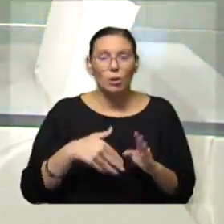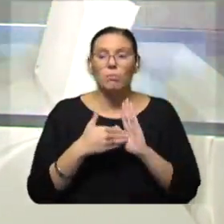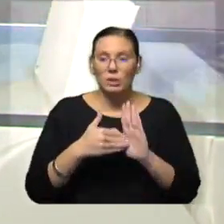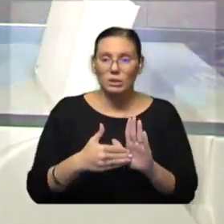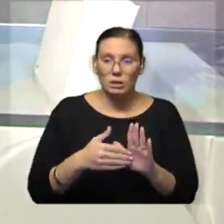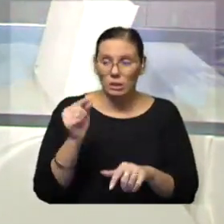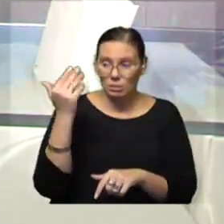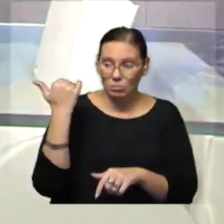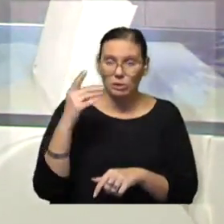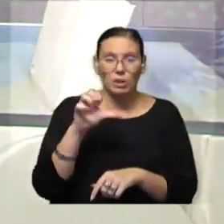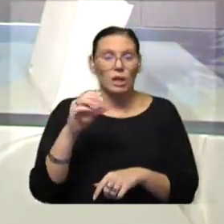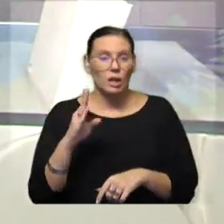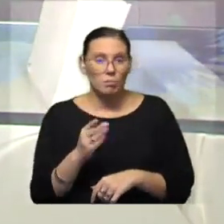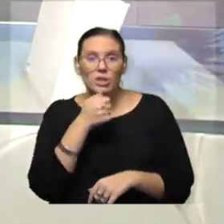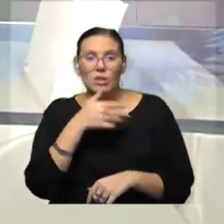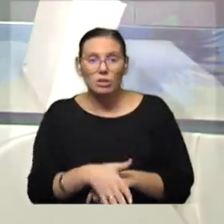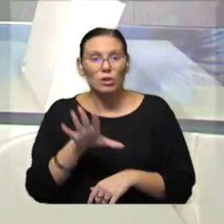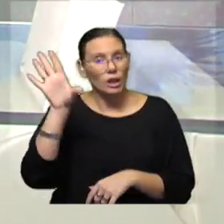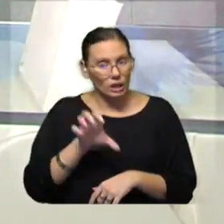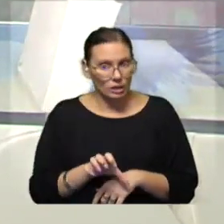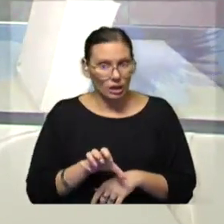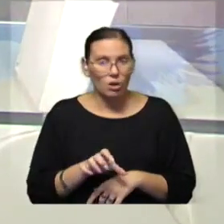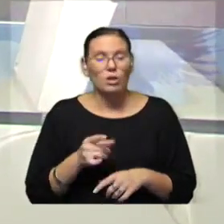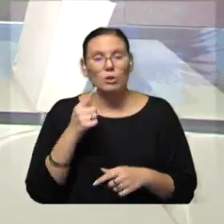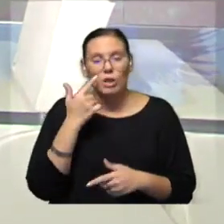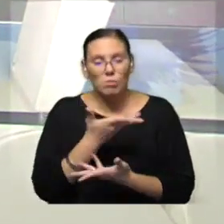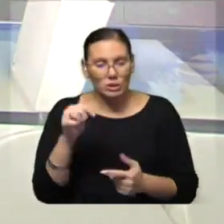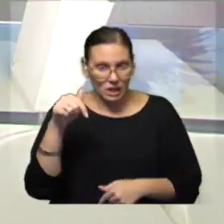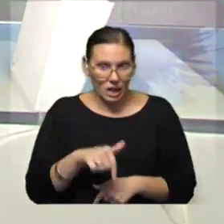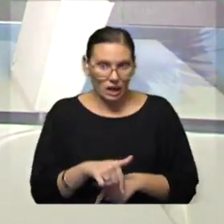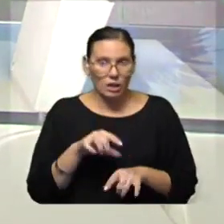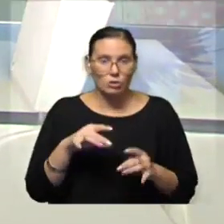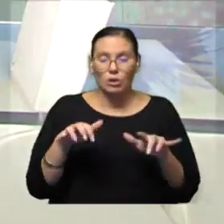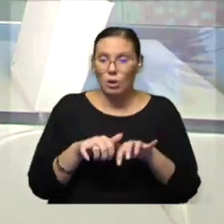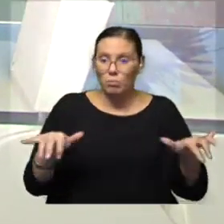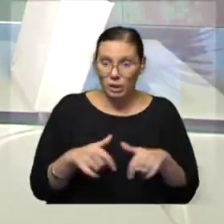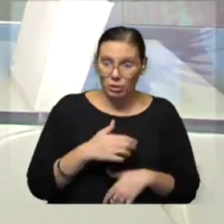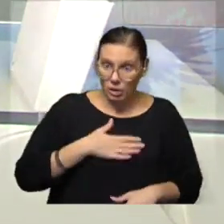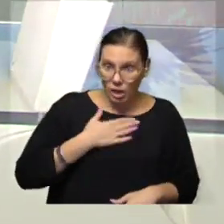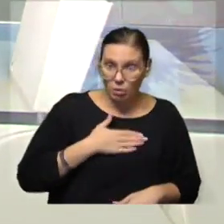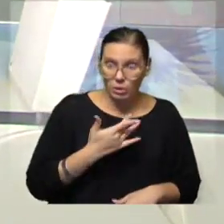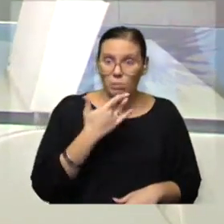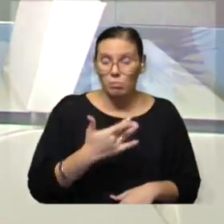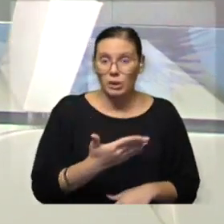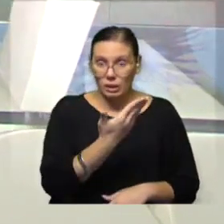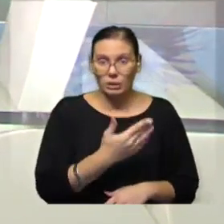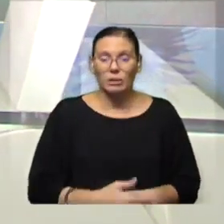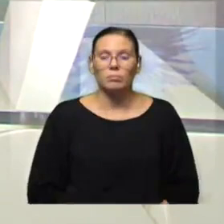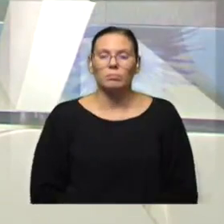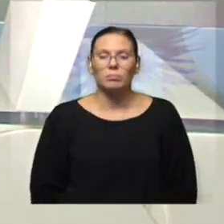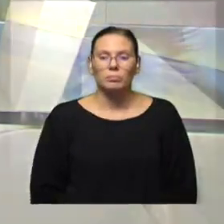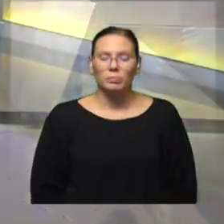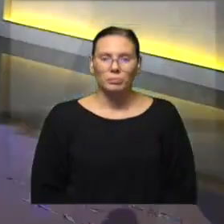su reciente EP, Historias que traigo, y tenemos un adelanto aquí, solo a piano, así que si te parece. Divino, me encanta. Escuchamos. Eugenia